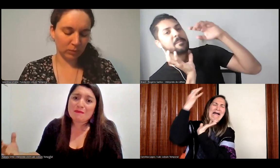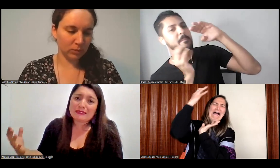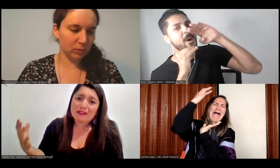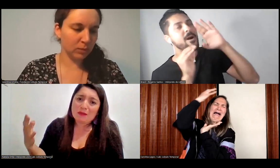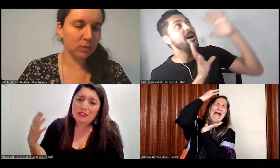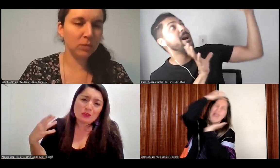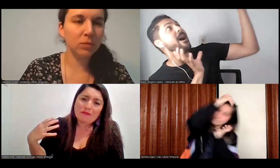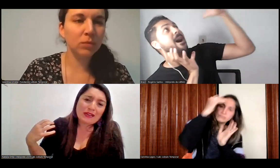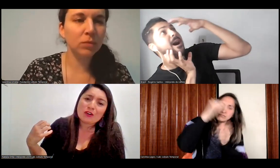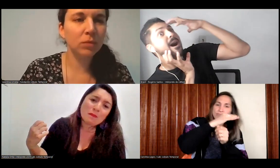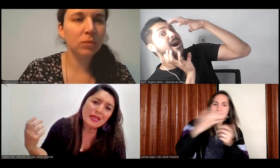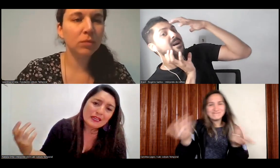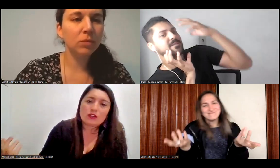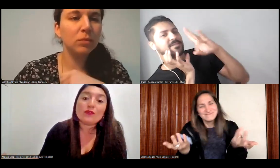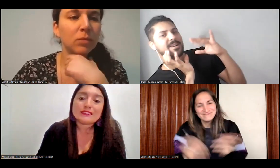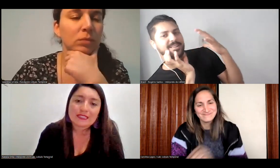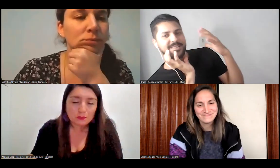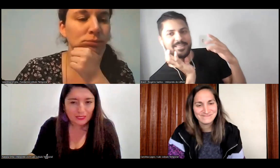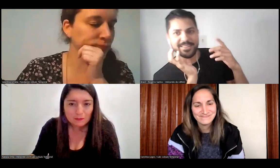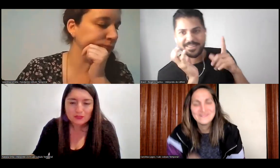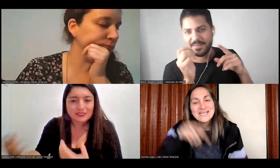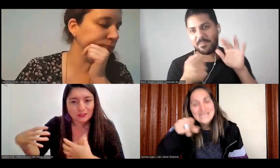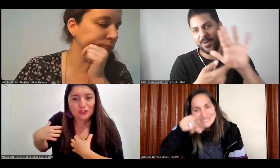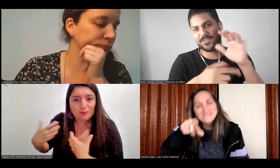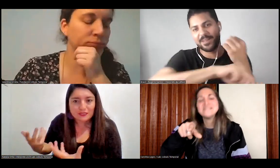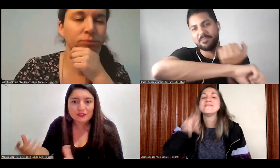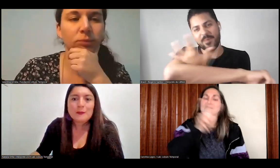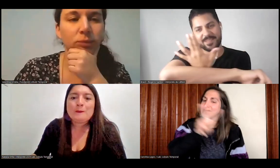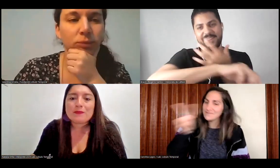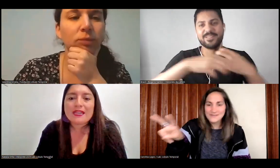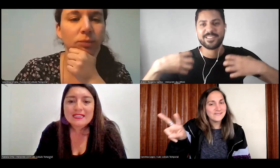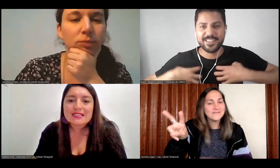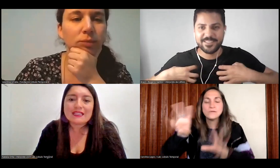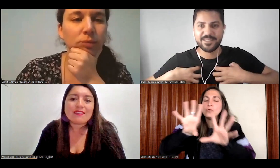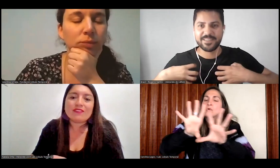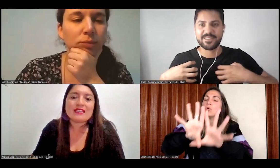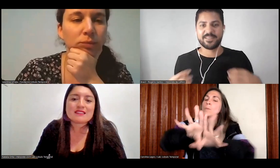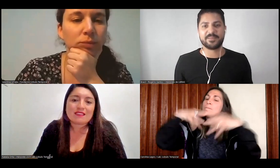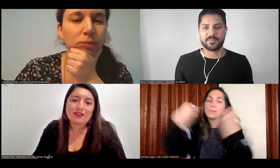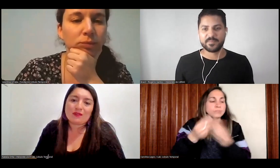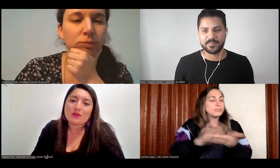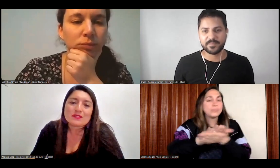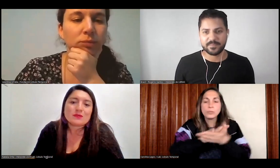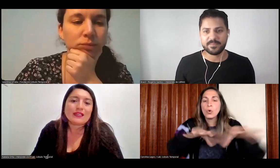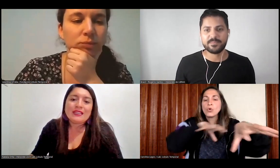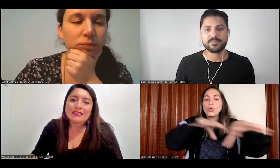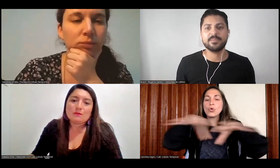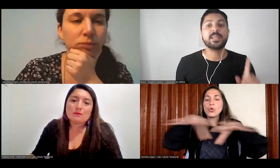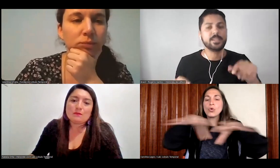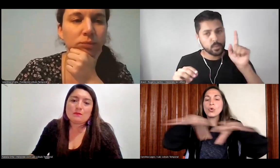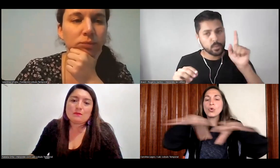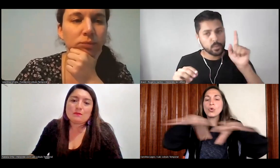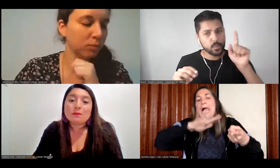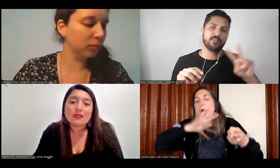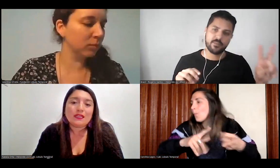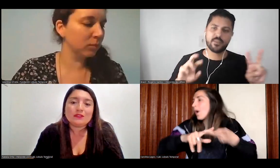Como decir, ¡ay, me están comiendo, me van a comer! Y lo hago así, por ejemplo, siendo yo el plátano. ¿Ya? Esa es la diferencia del vernáculo visual, que es